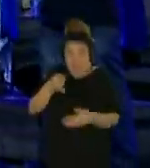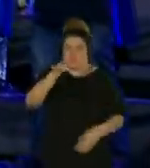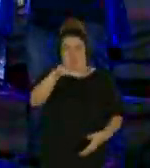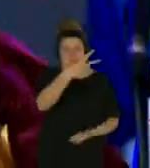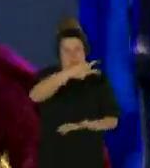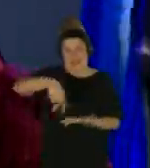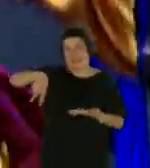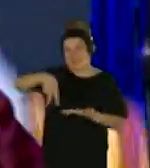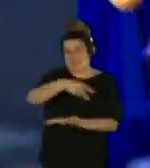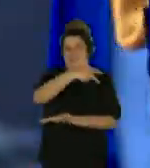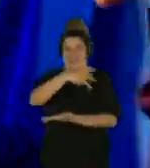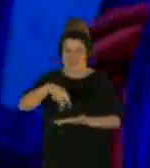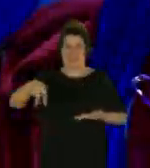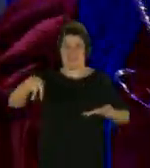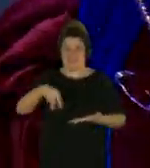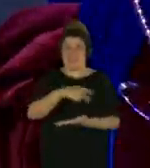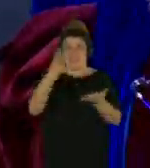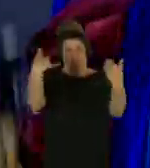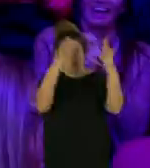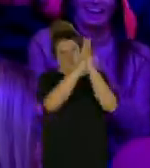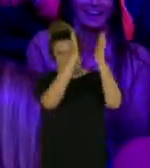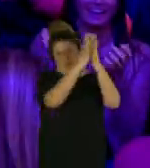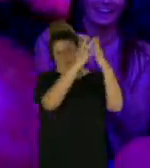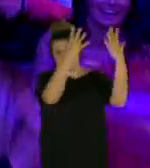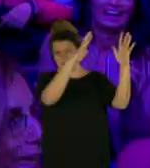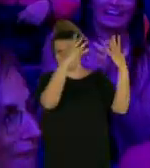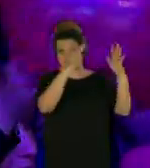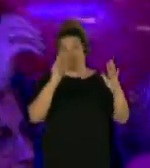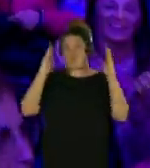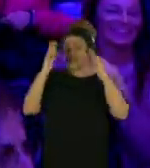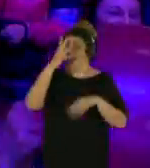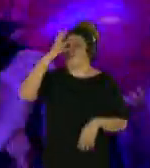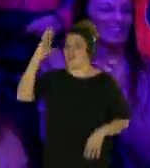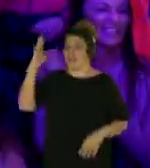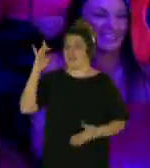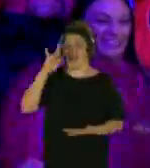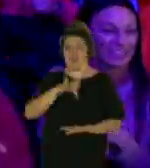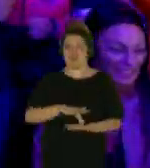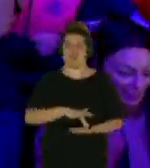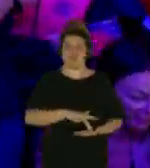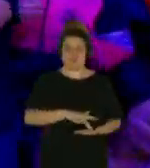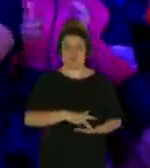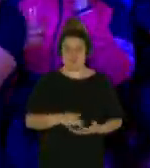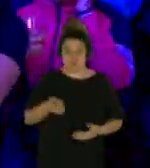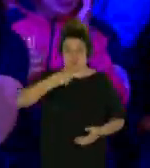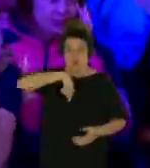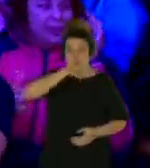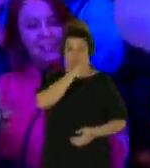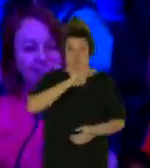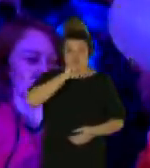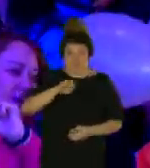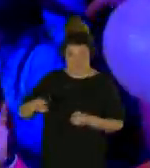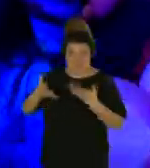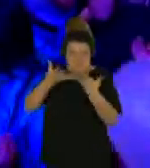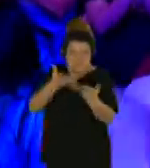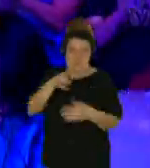la Ni Fu ni Fa. ¡Esas palmas! El carnaval. ¡Vamos! El carnaval. ¡Está evidente! Tú bailas con